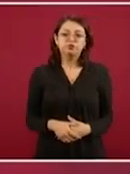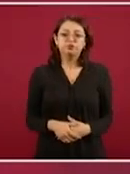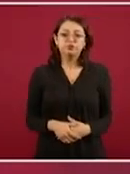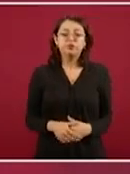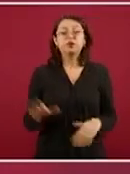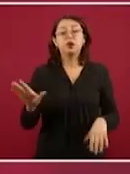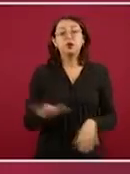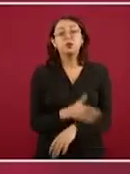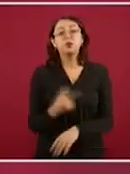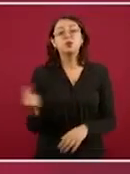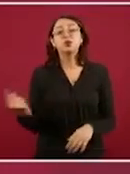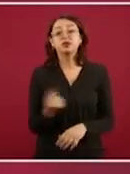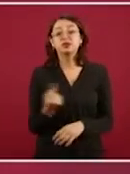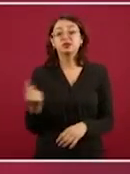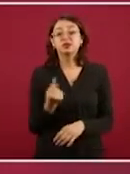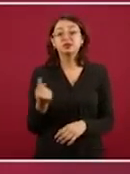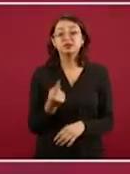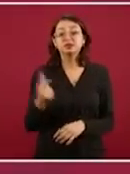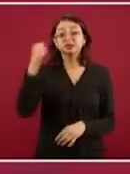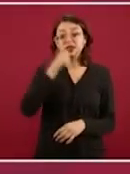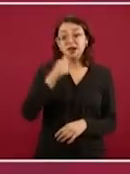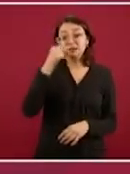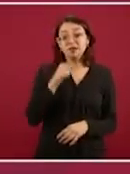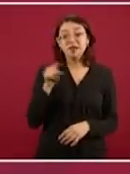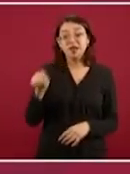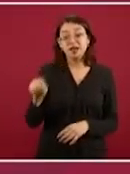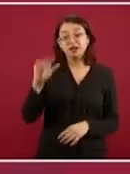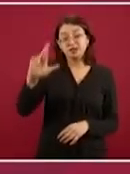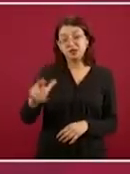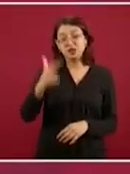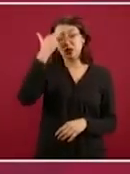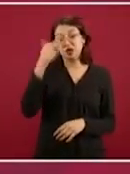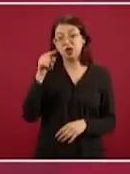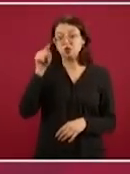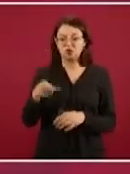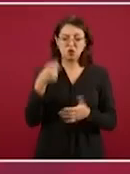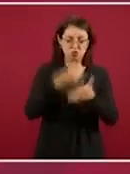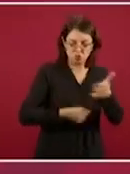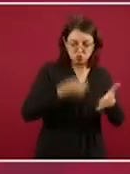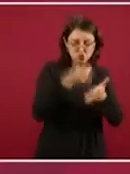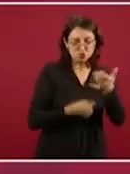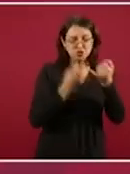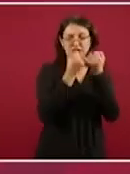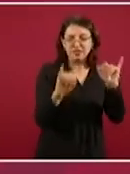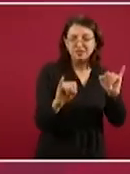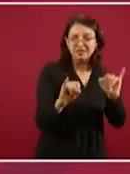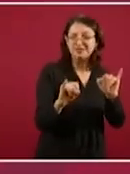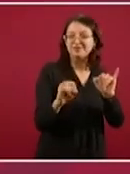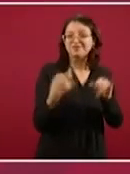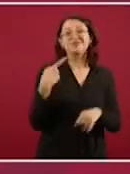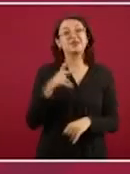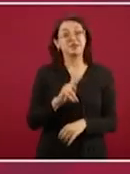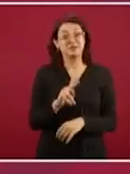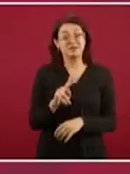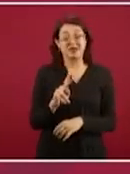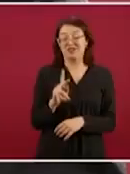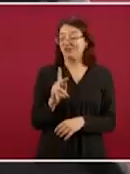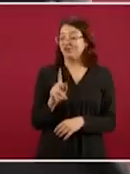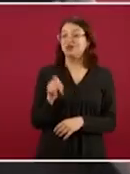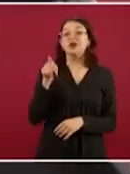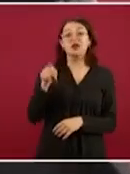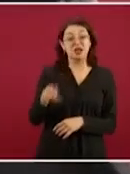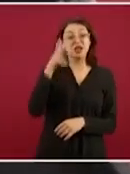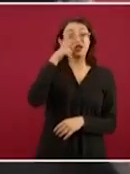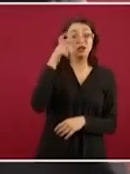porque se le recuerda solo por luchar por la independencia. Pero tanto él como